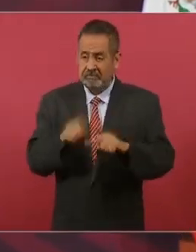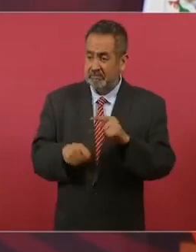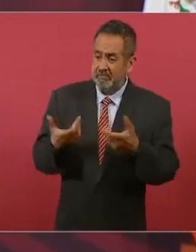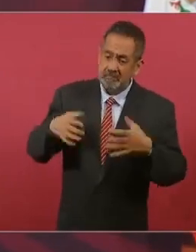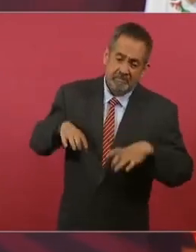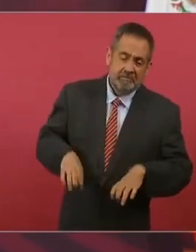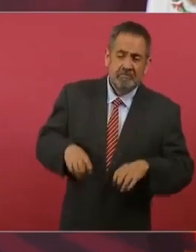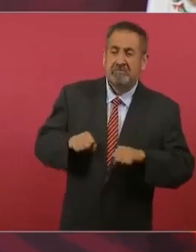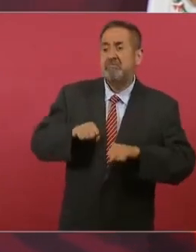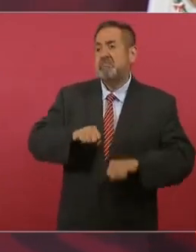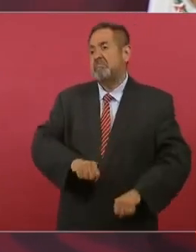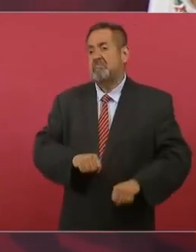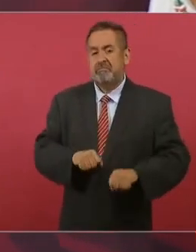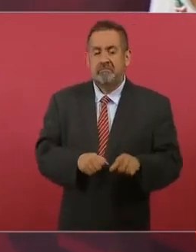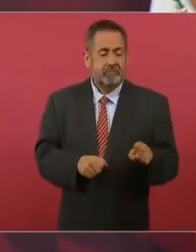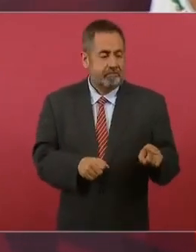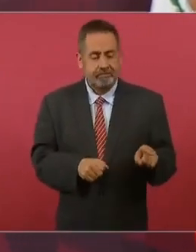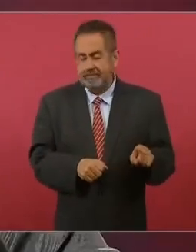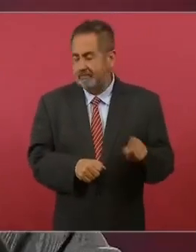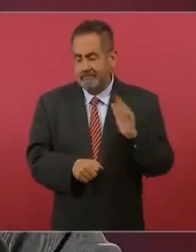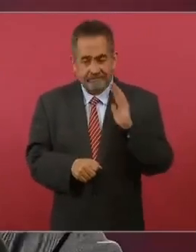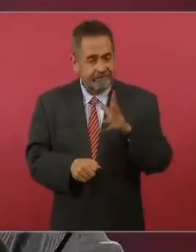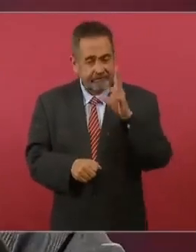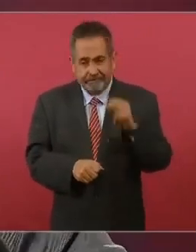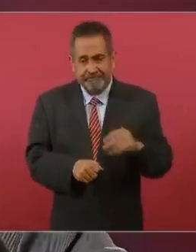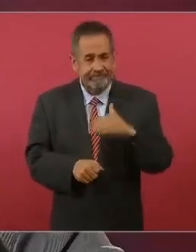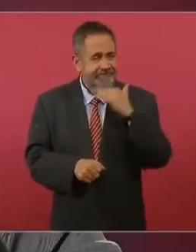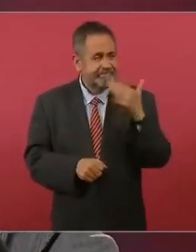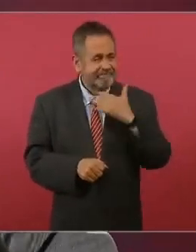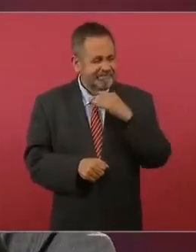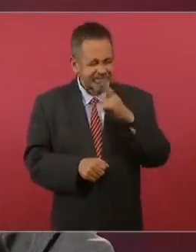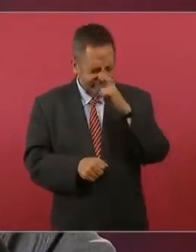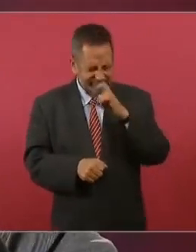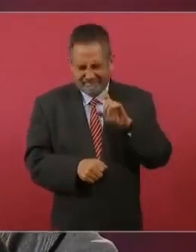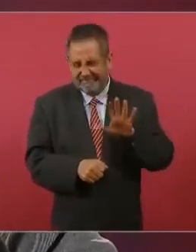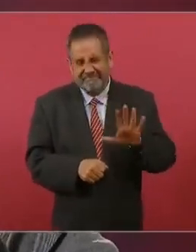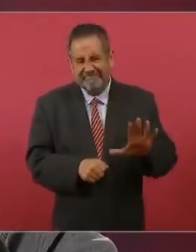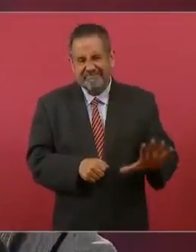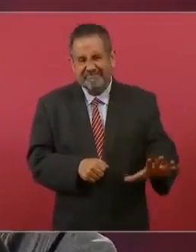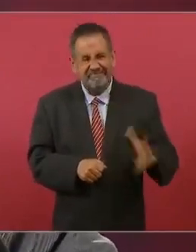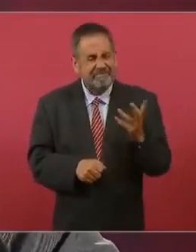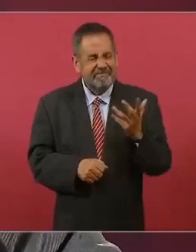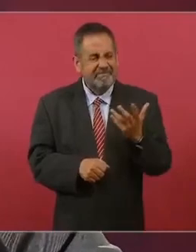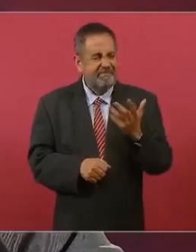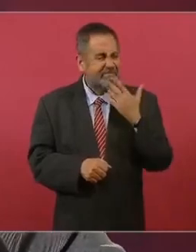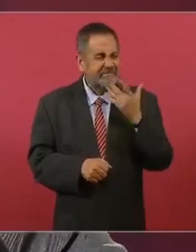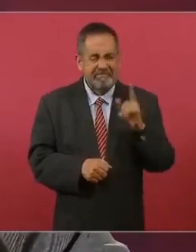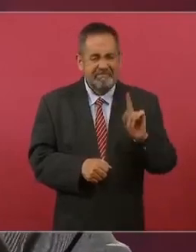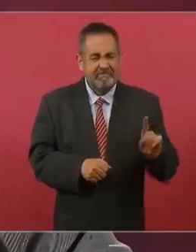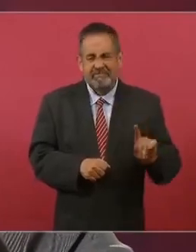mantener ese régimen corrupto, podrido, no se podía.